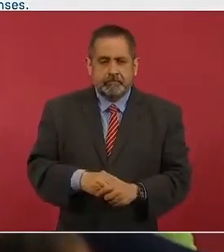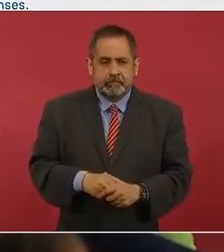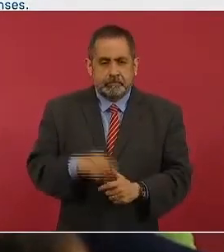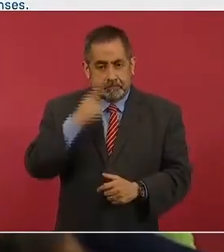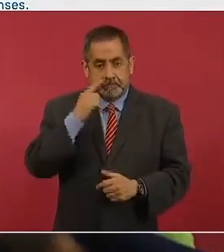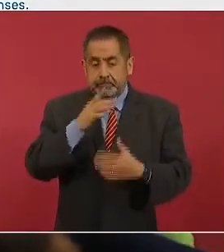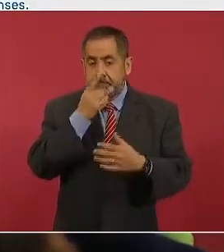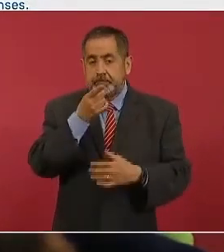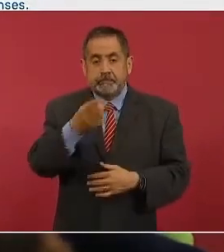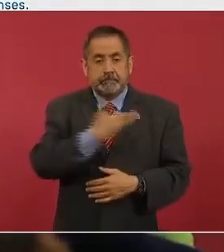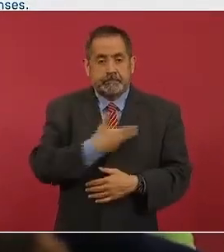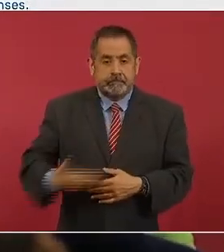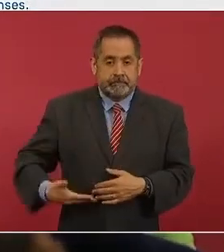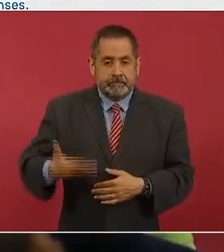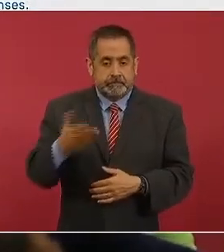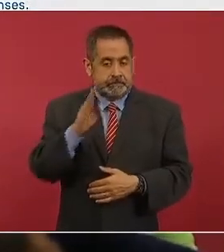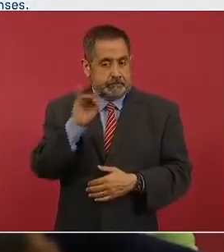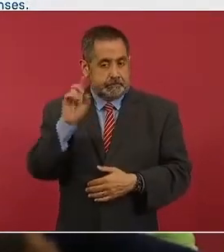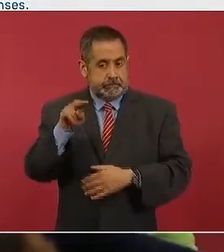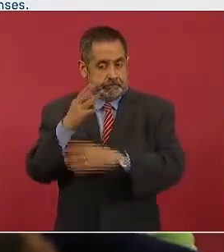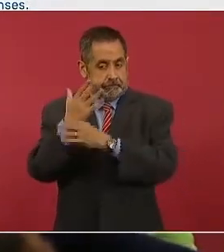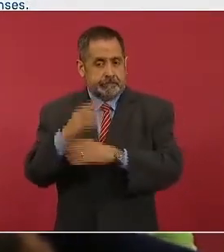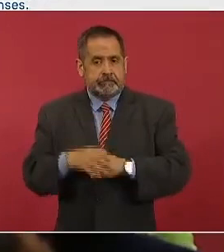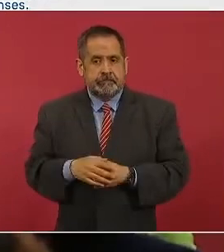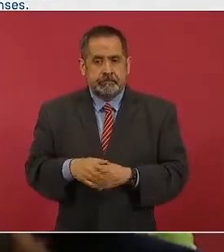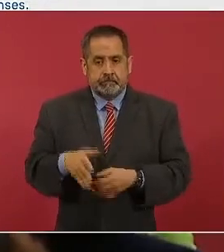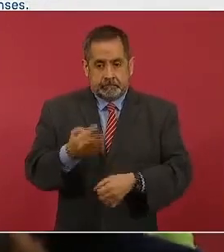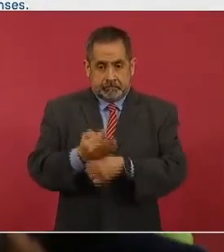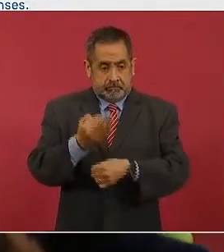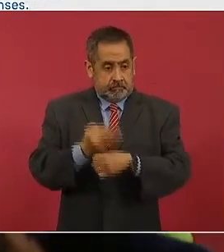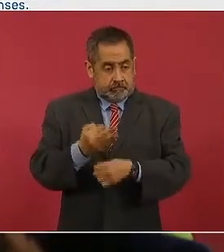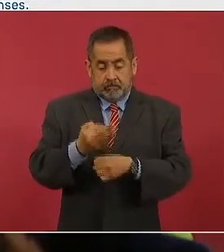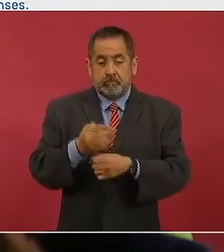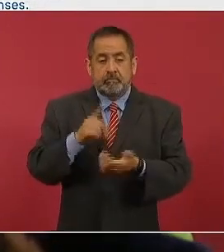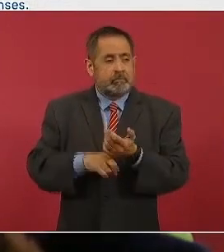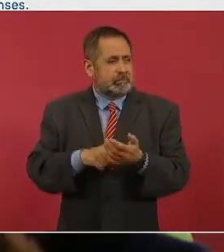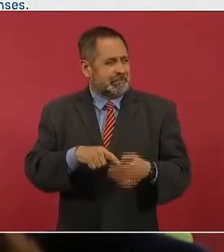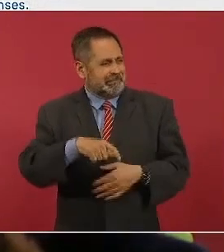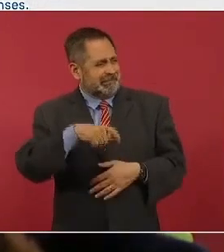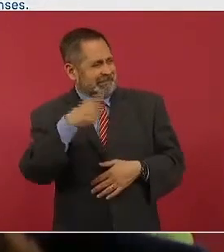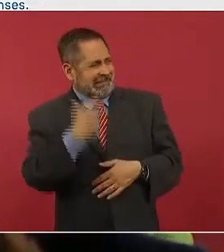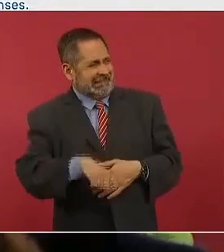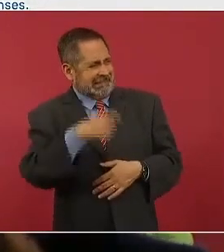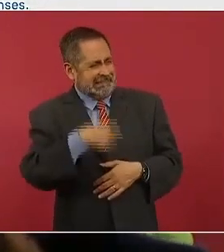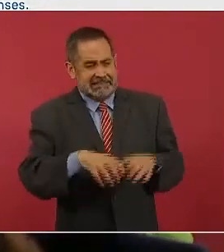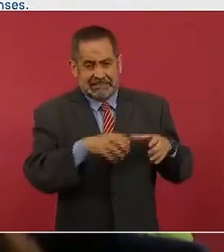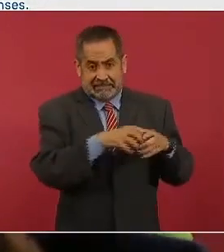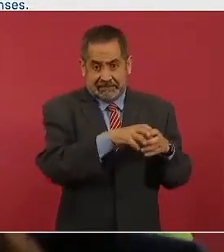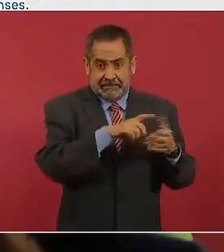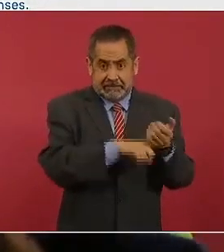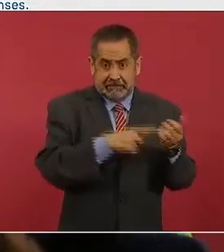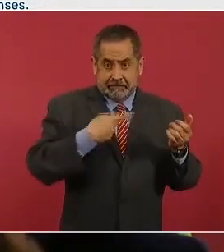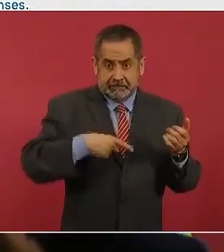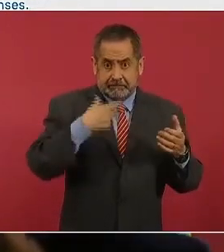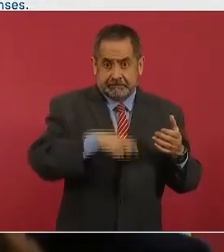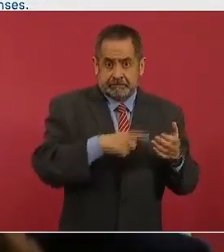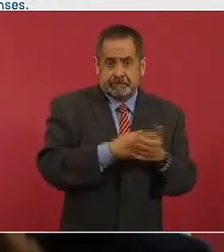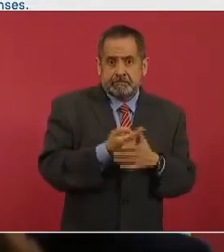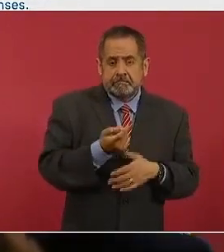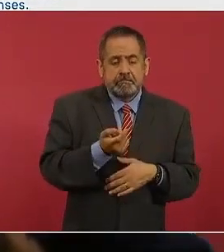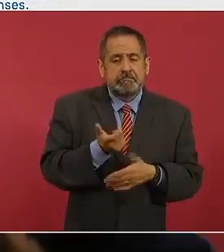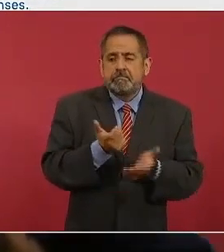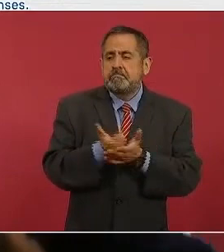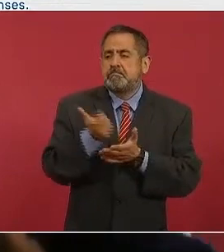Miren lo que dice el presidente Biden. En este momento, los multimillonarios pagan